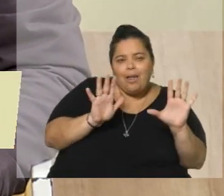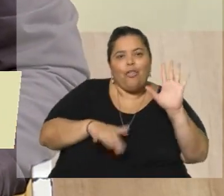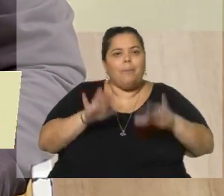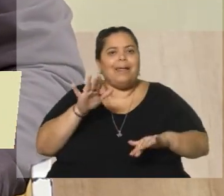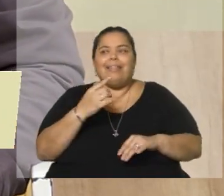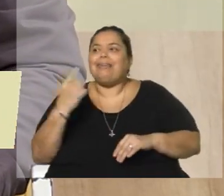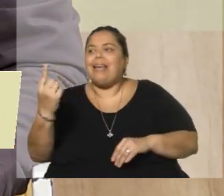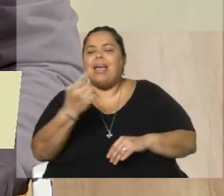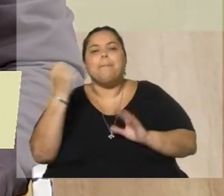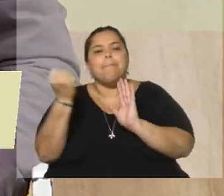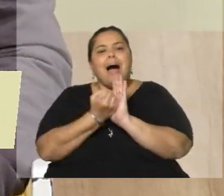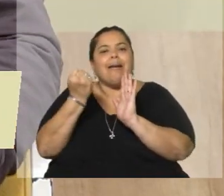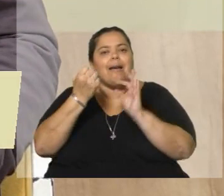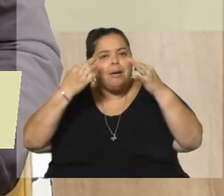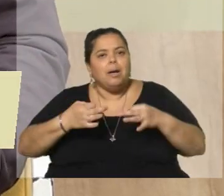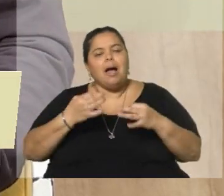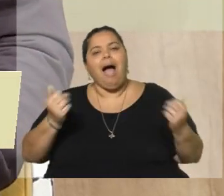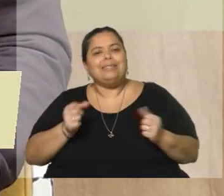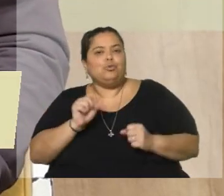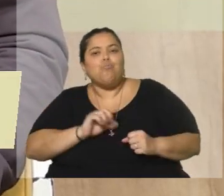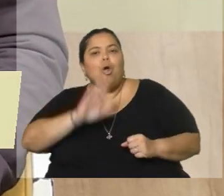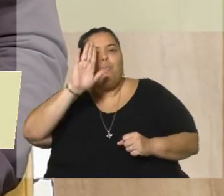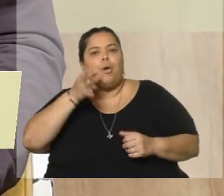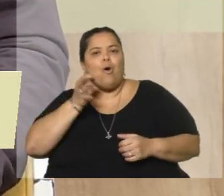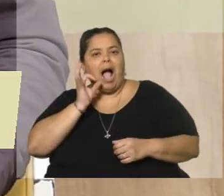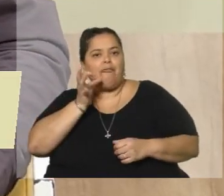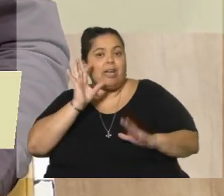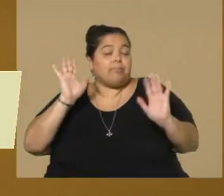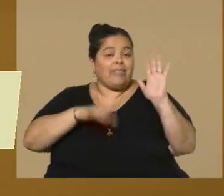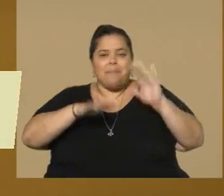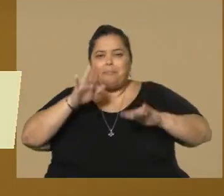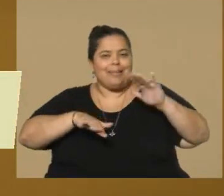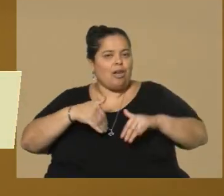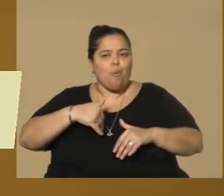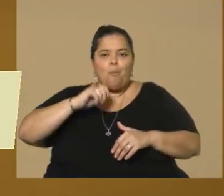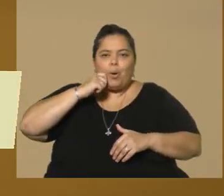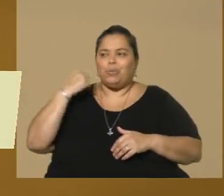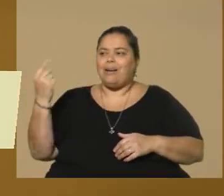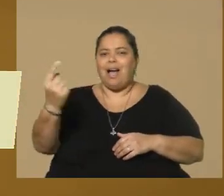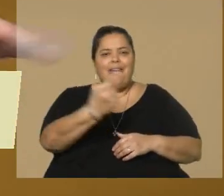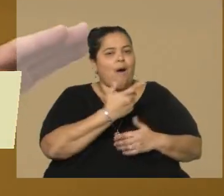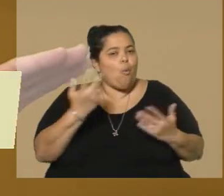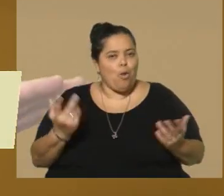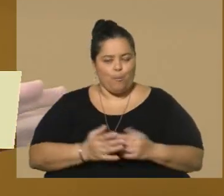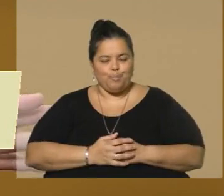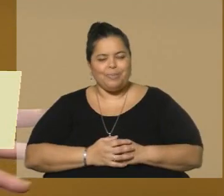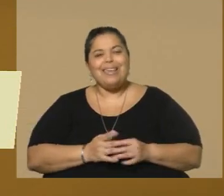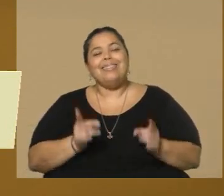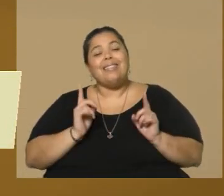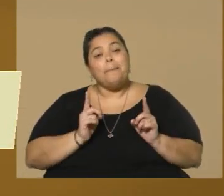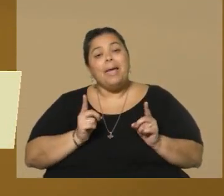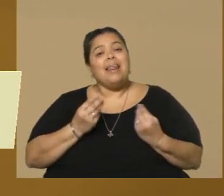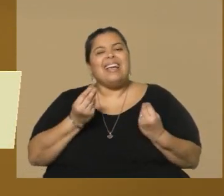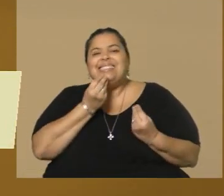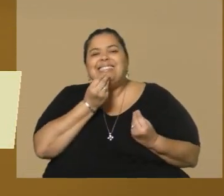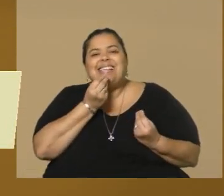lo saca como a él le gusta que salga o como el público también se lo ha dicho no y qué sabor Más allá de del origen de la semilla del